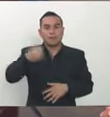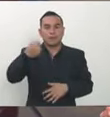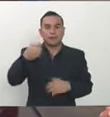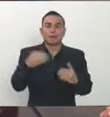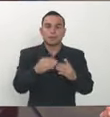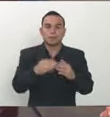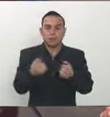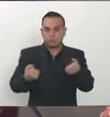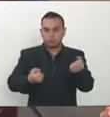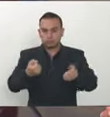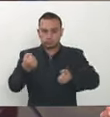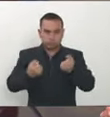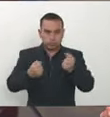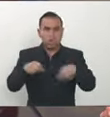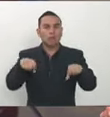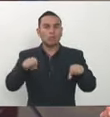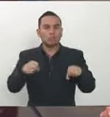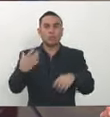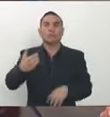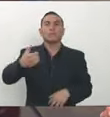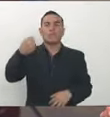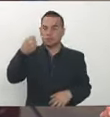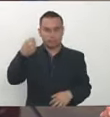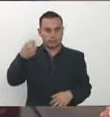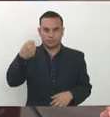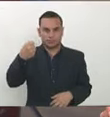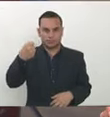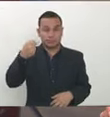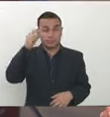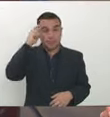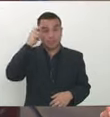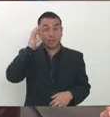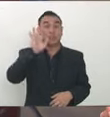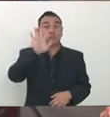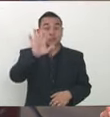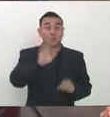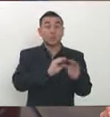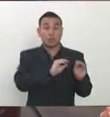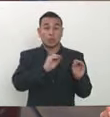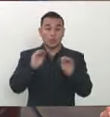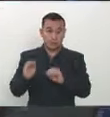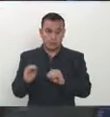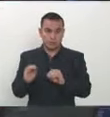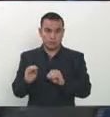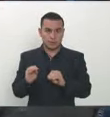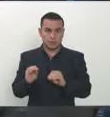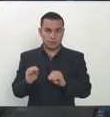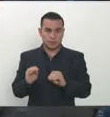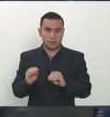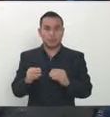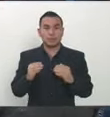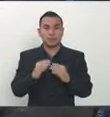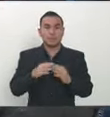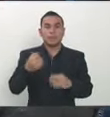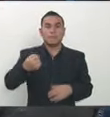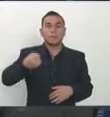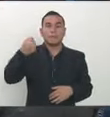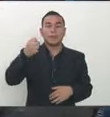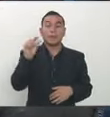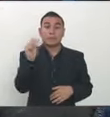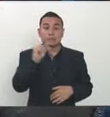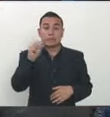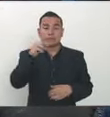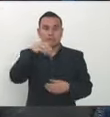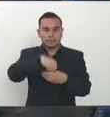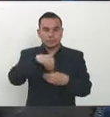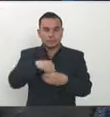motos. También no tiene que pagarlos, se aplica para estas medidas. También se congela el cobro de los créditos hipotecarios,